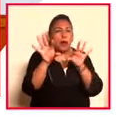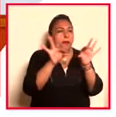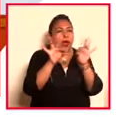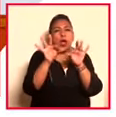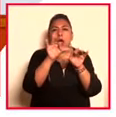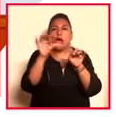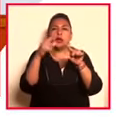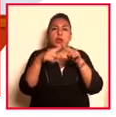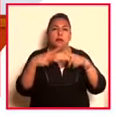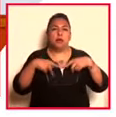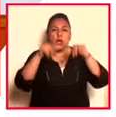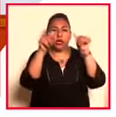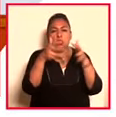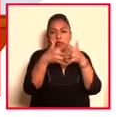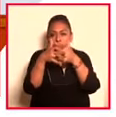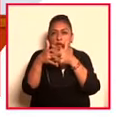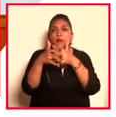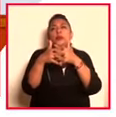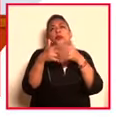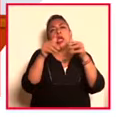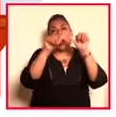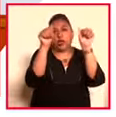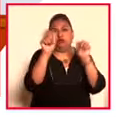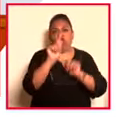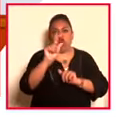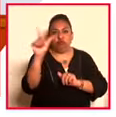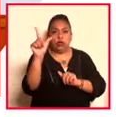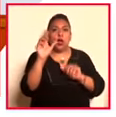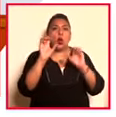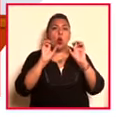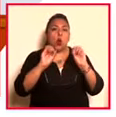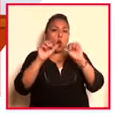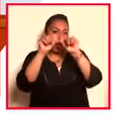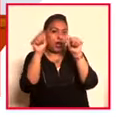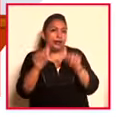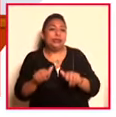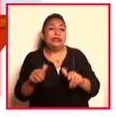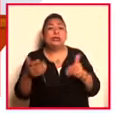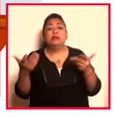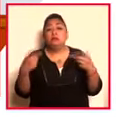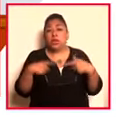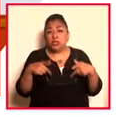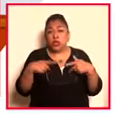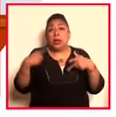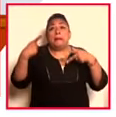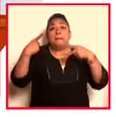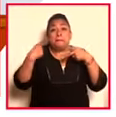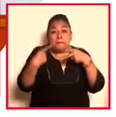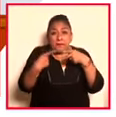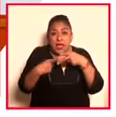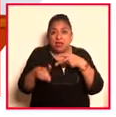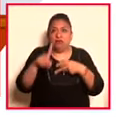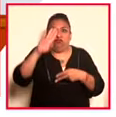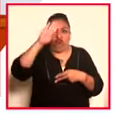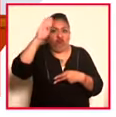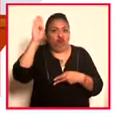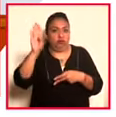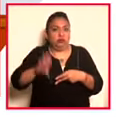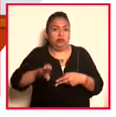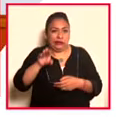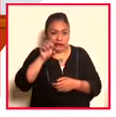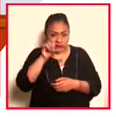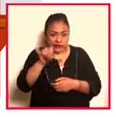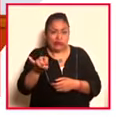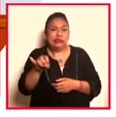¿no? Tanto artistas ya consolidados como artistas que son talentos ya de